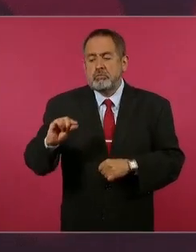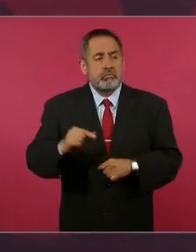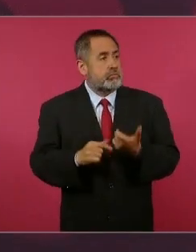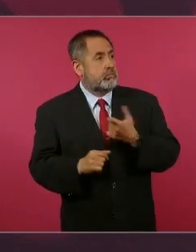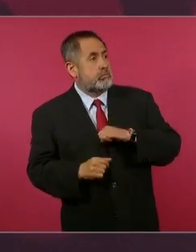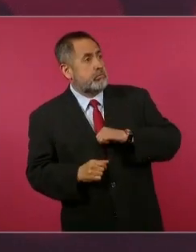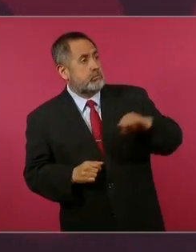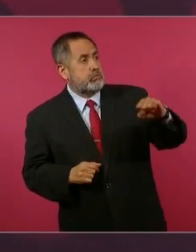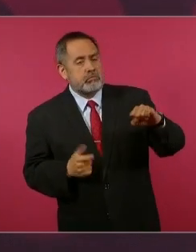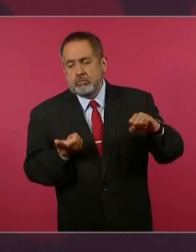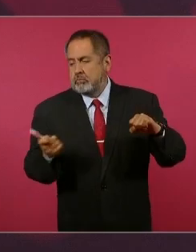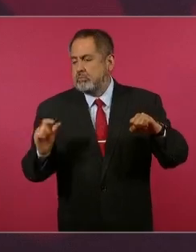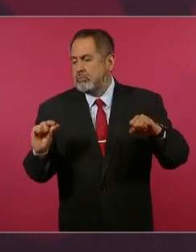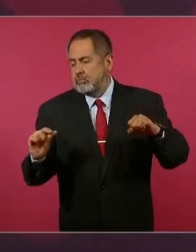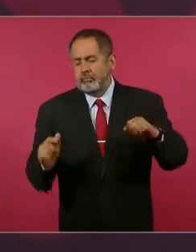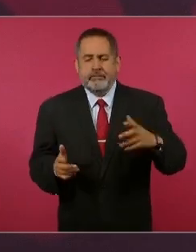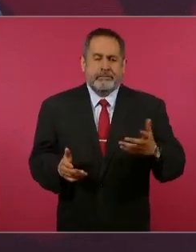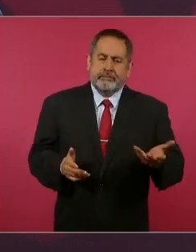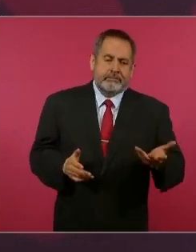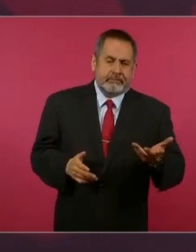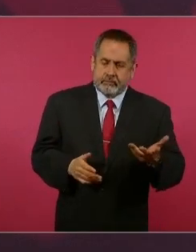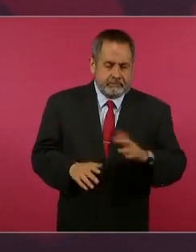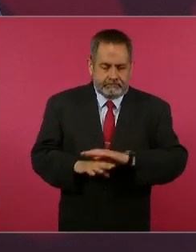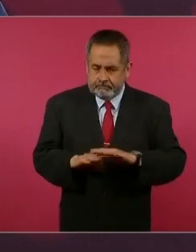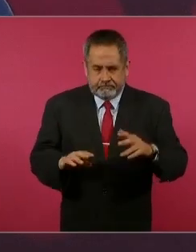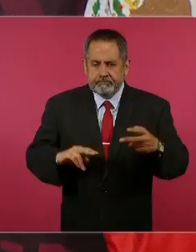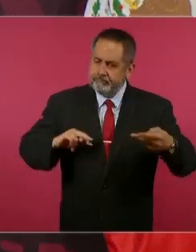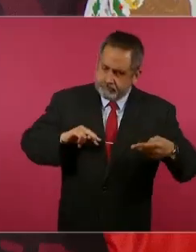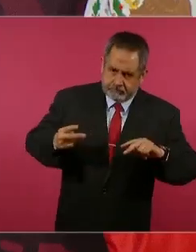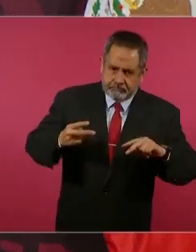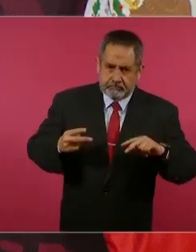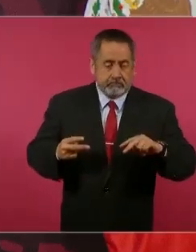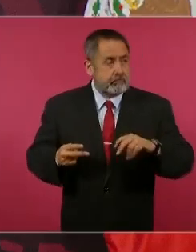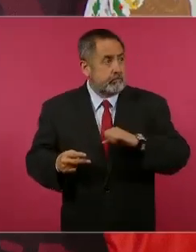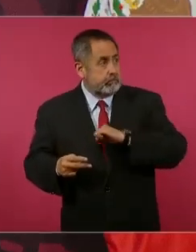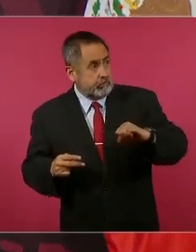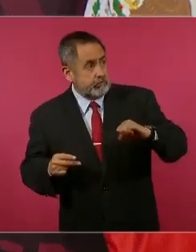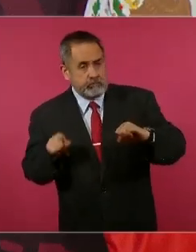inflación. O sea, nunca más.